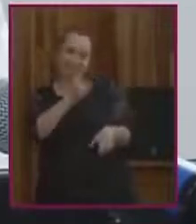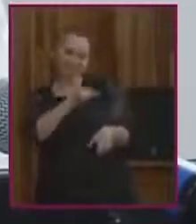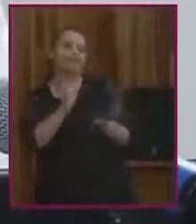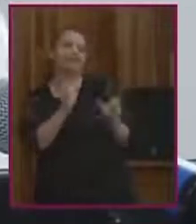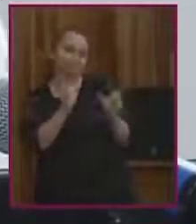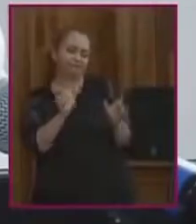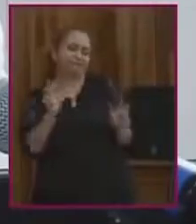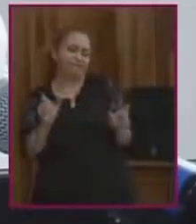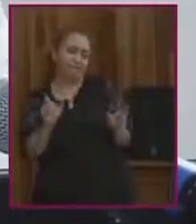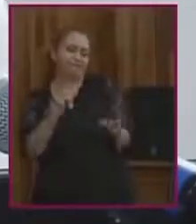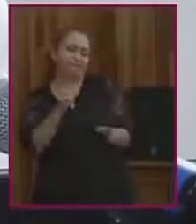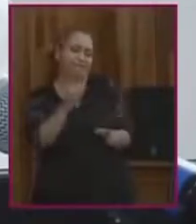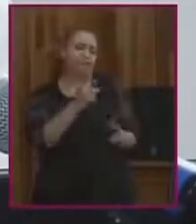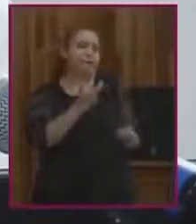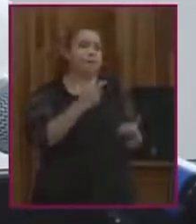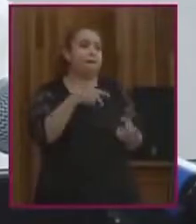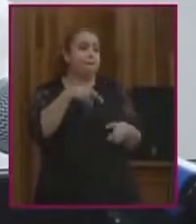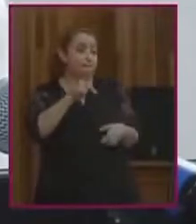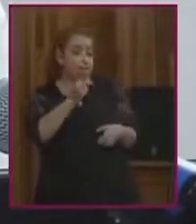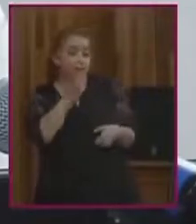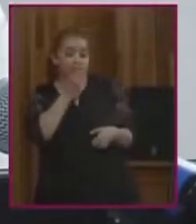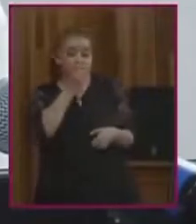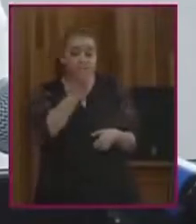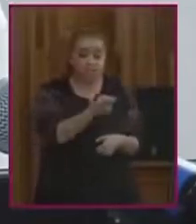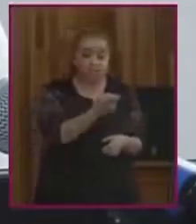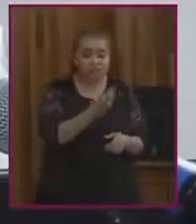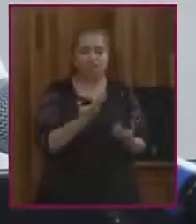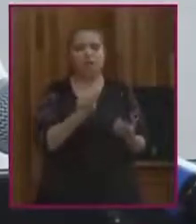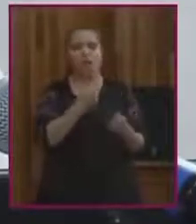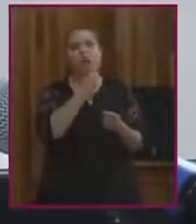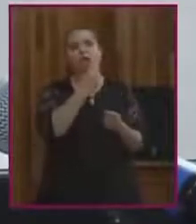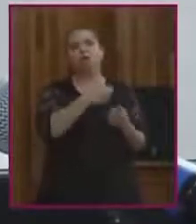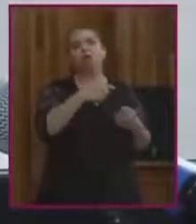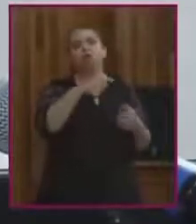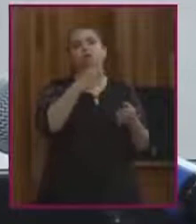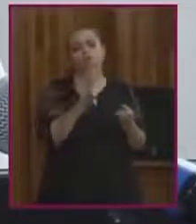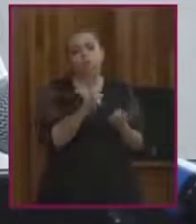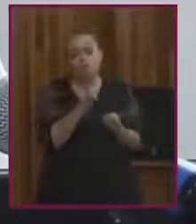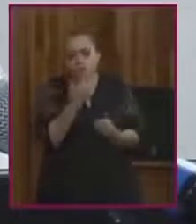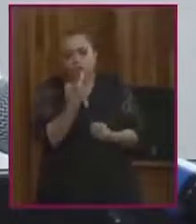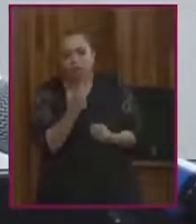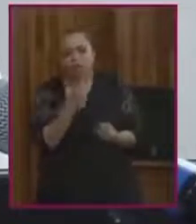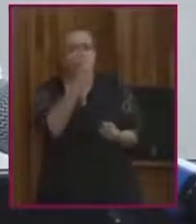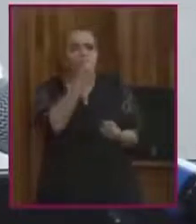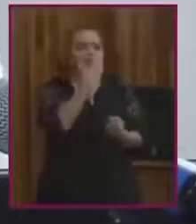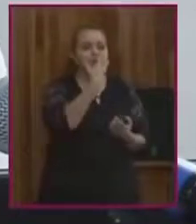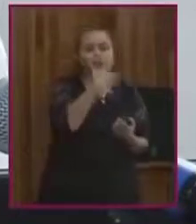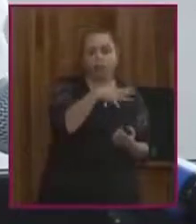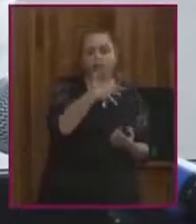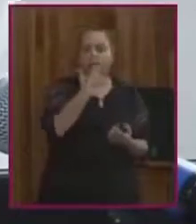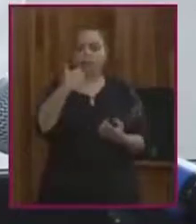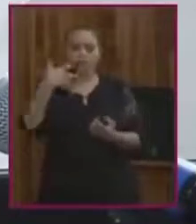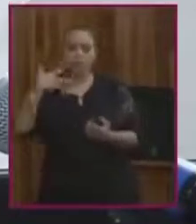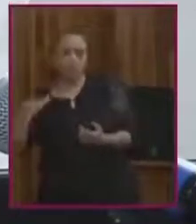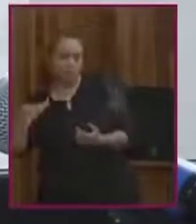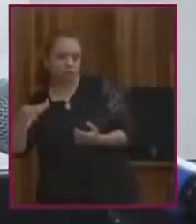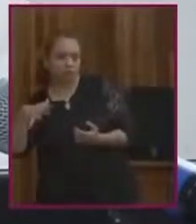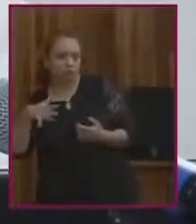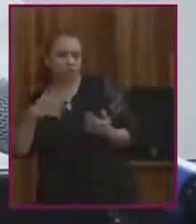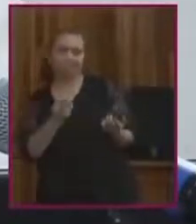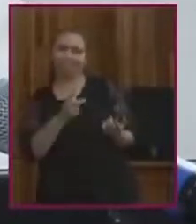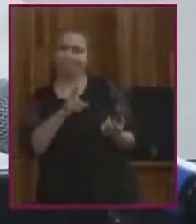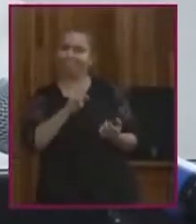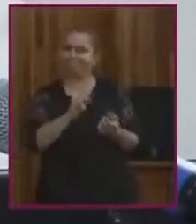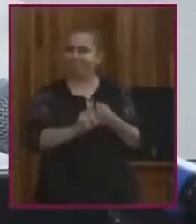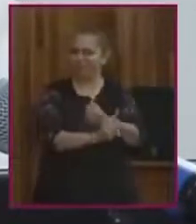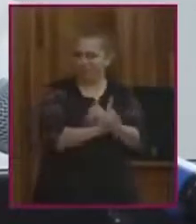Pedirle a los niños que cuenten de 10 en 10 hasta el 99, perdón, ahí hay un problema. Digamos, en el